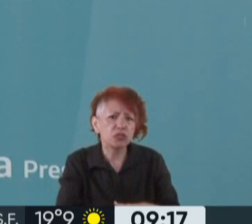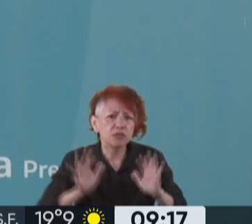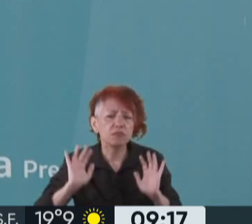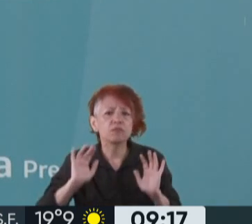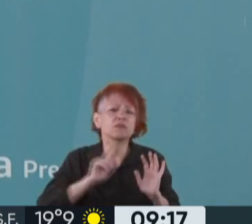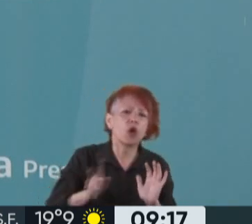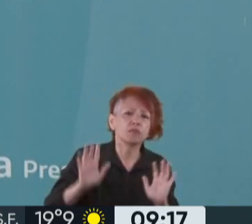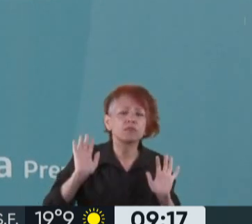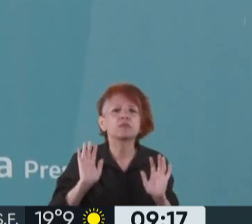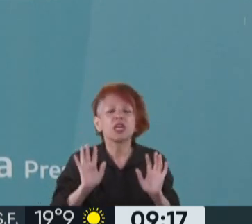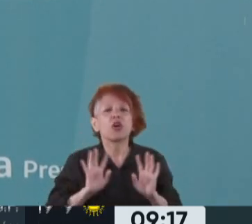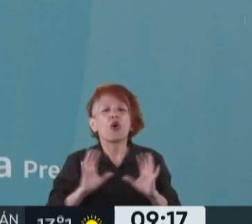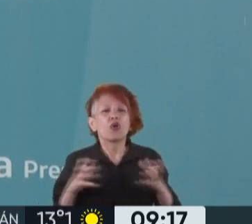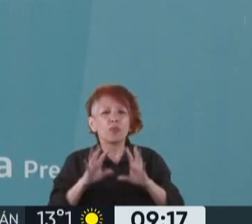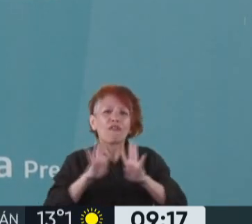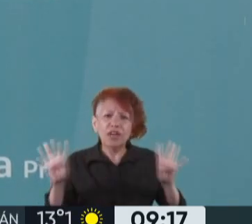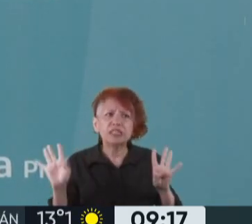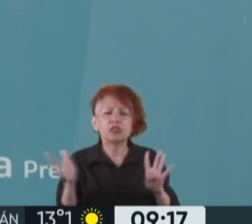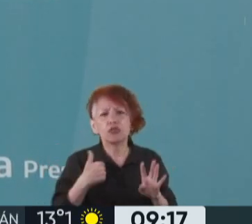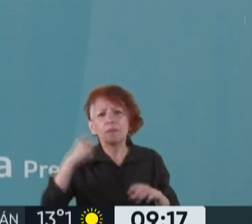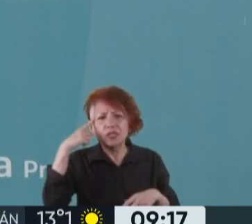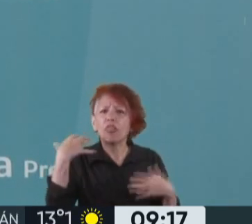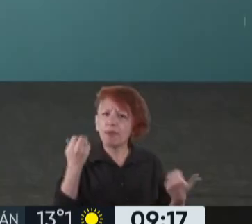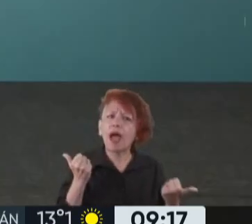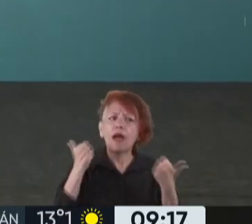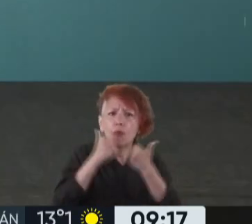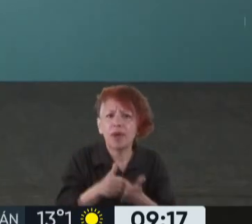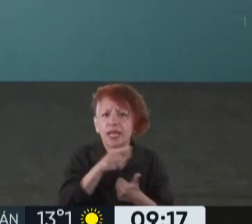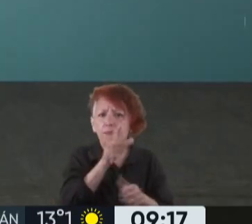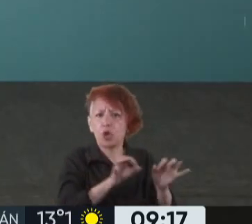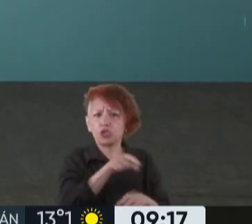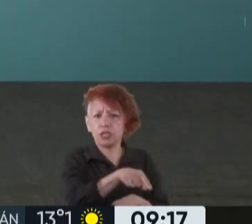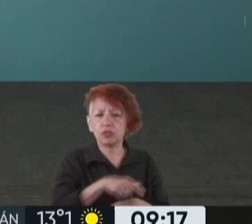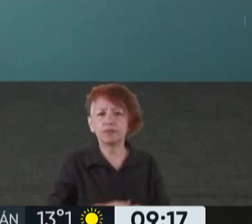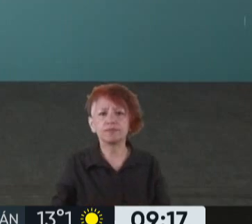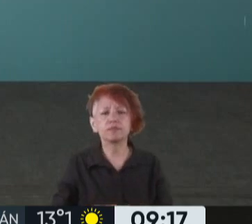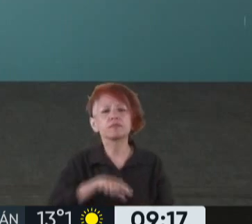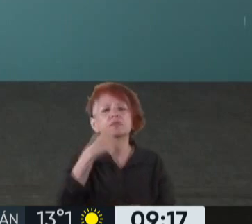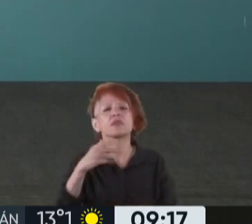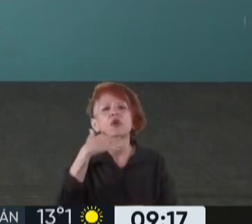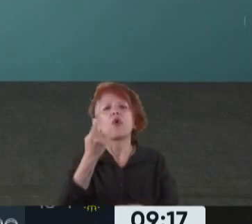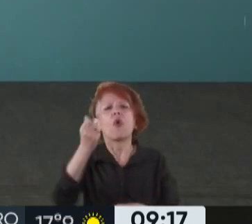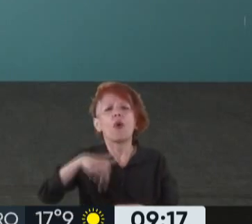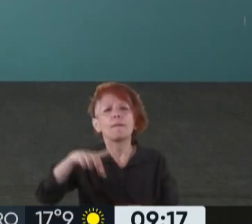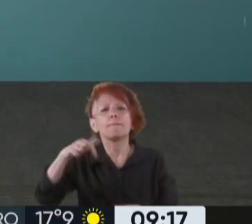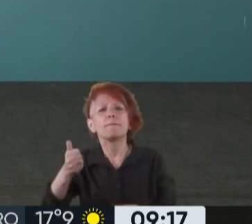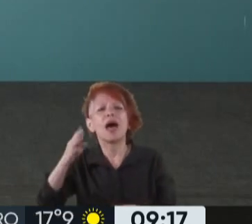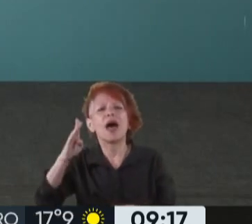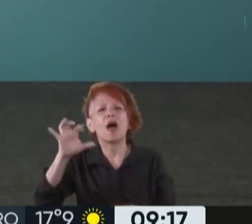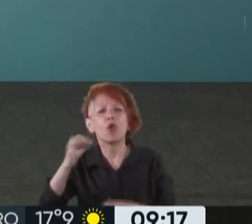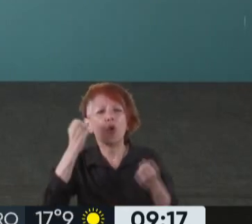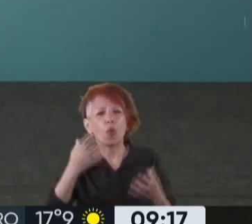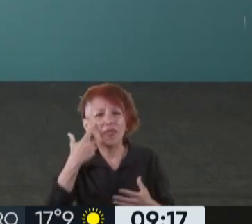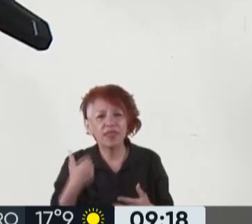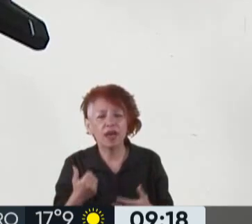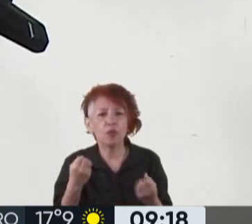Todos, deberían acompañar esta iniciativa. Muchas gracias, Jaime. Juan Pablo Peralta, de FM Concierto. Juan Pablo, buen día. ¿Cómo está, Gabriela?